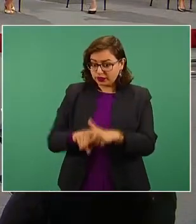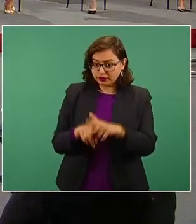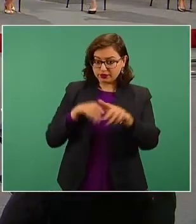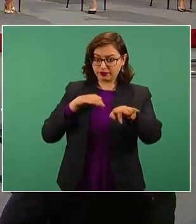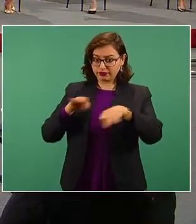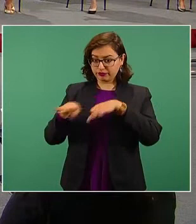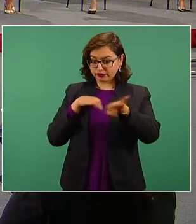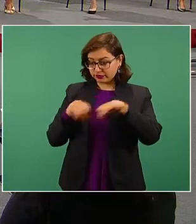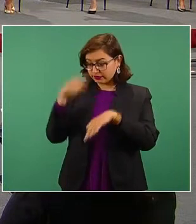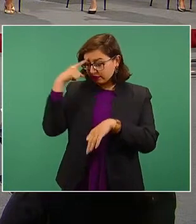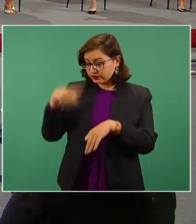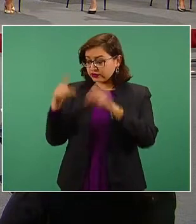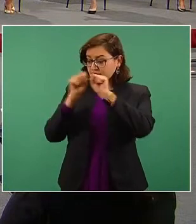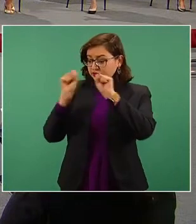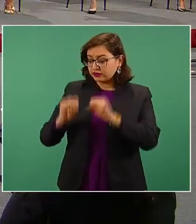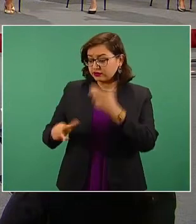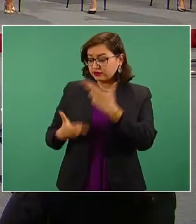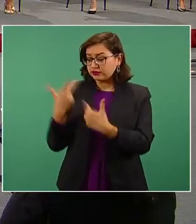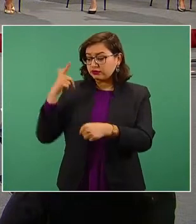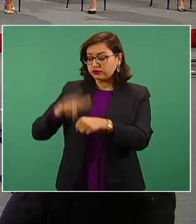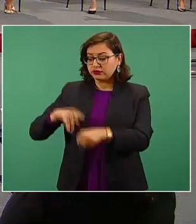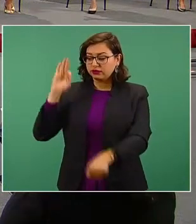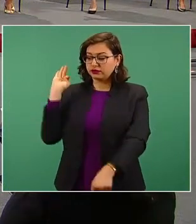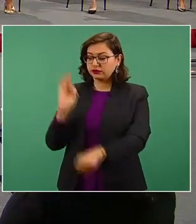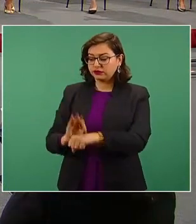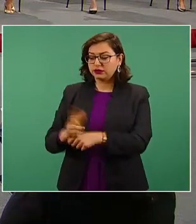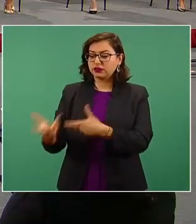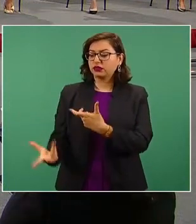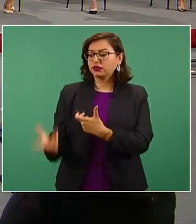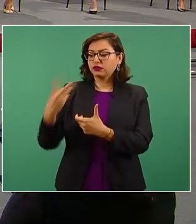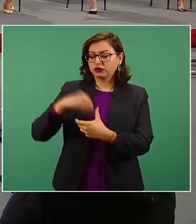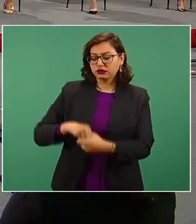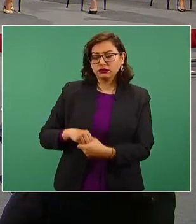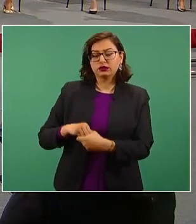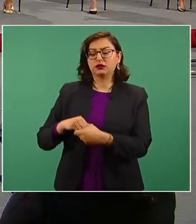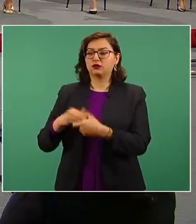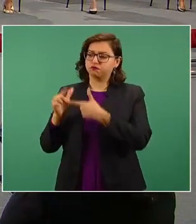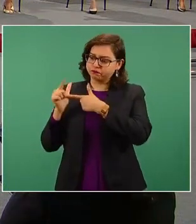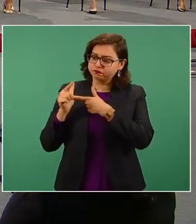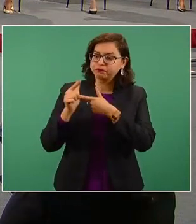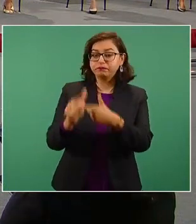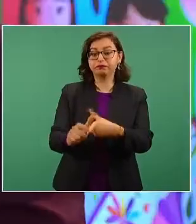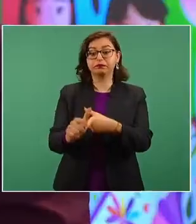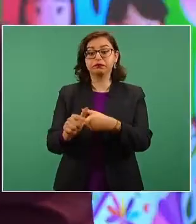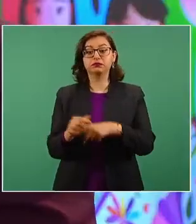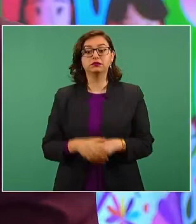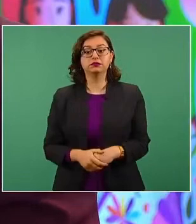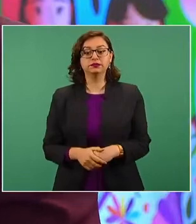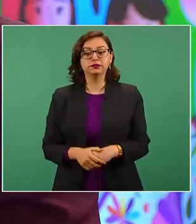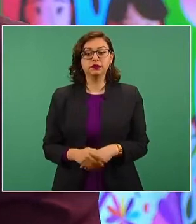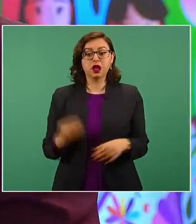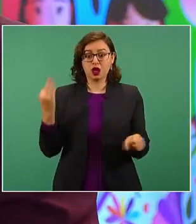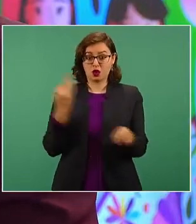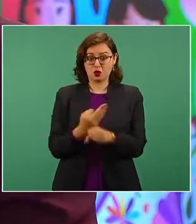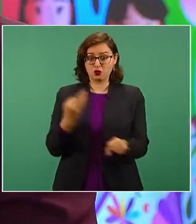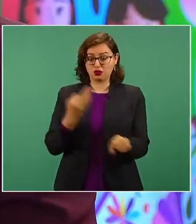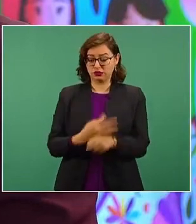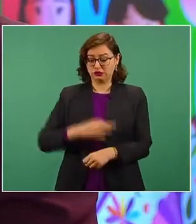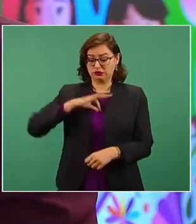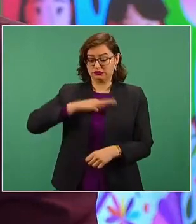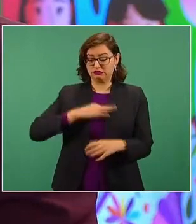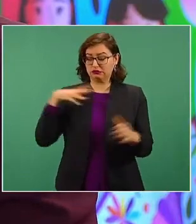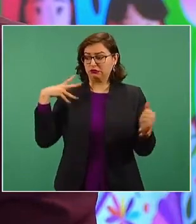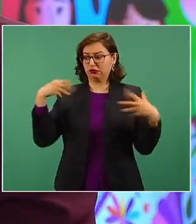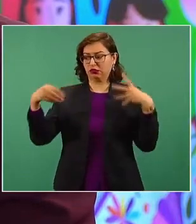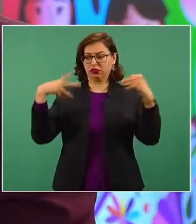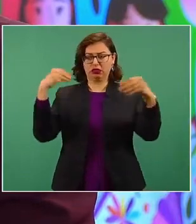progresivo, incluyente y sostenible. La pandemia nos ha permitido valorar la importancia del cuidado de la